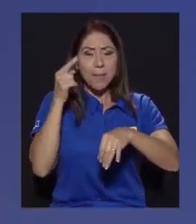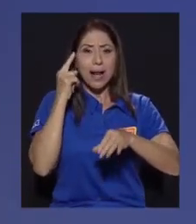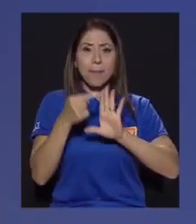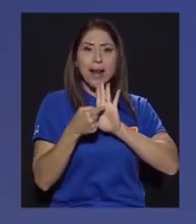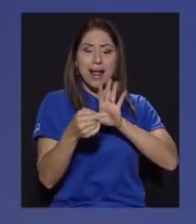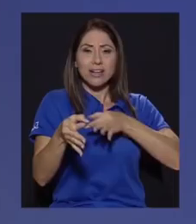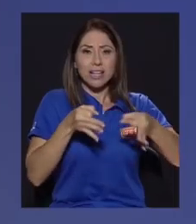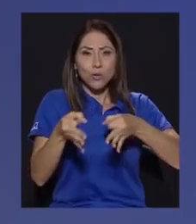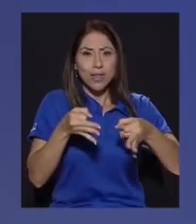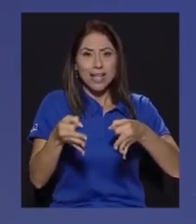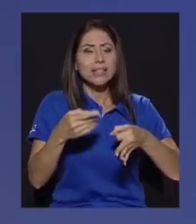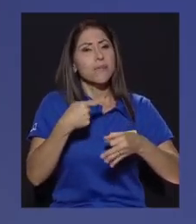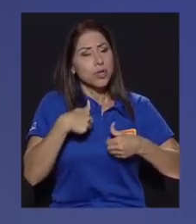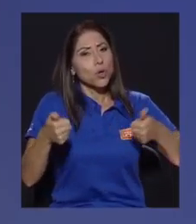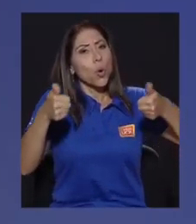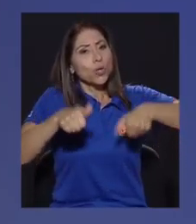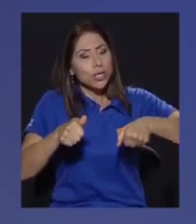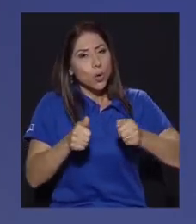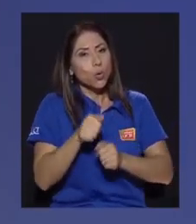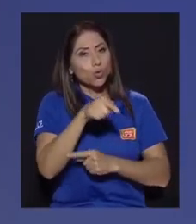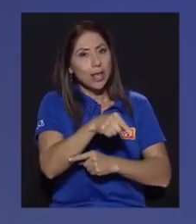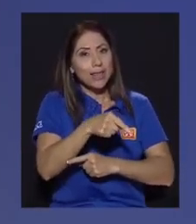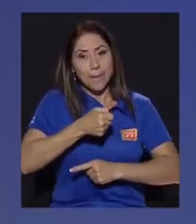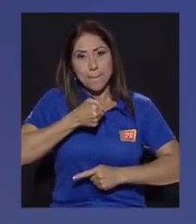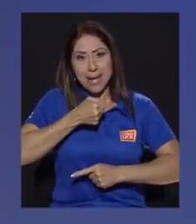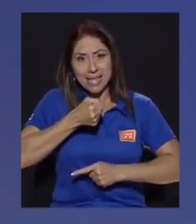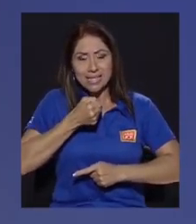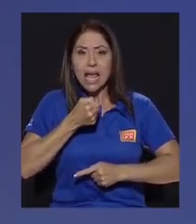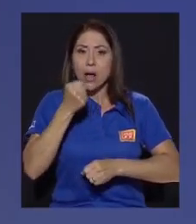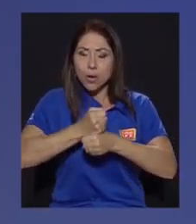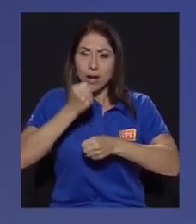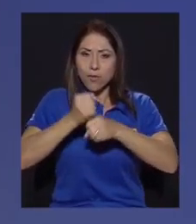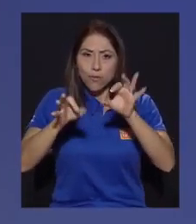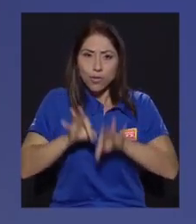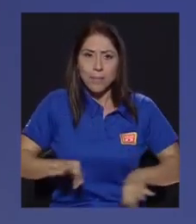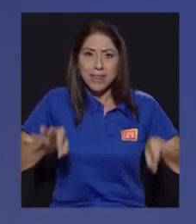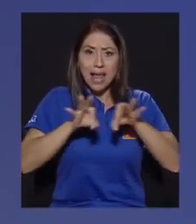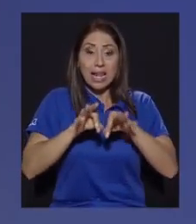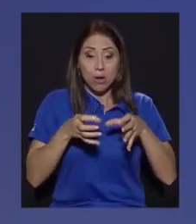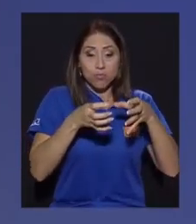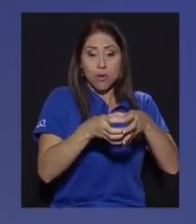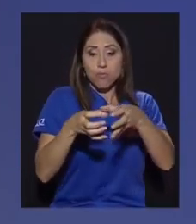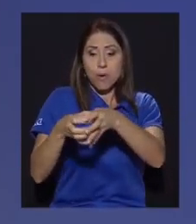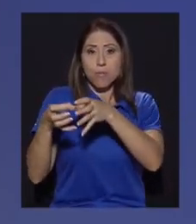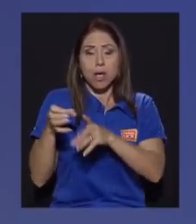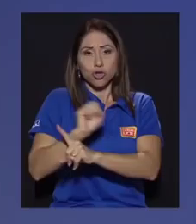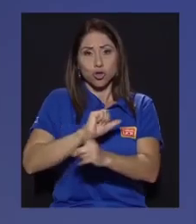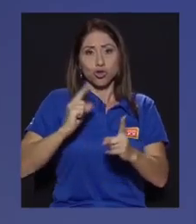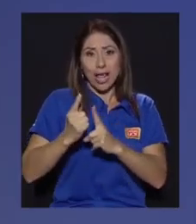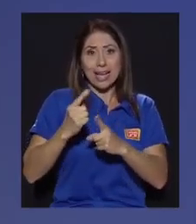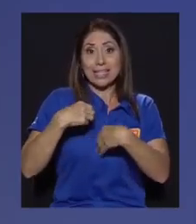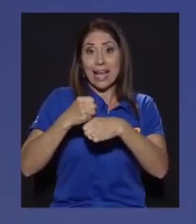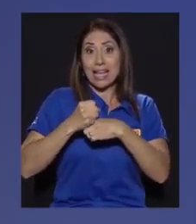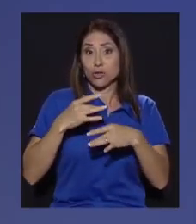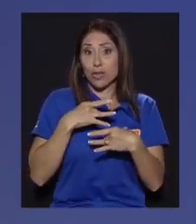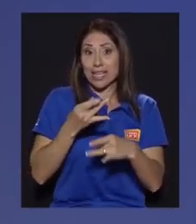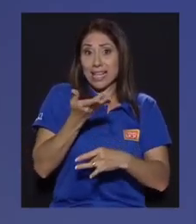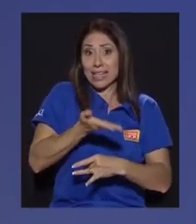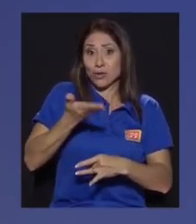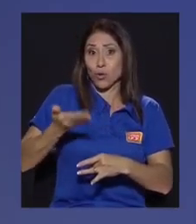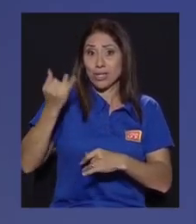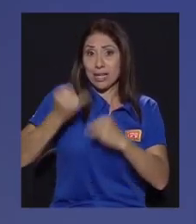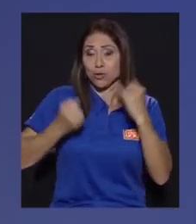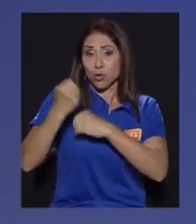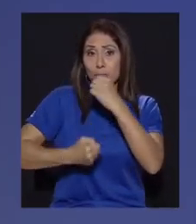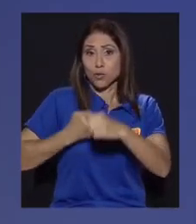coincido con usted que la prensa tiene una labor fundamental en esto y los movimientos sociales que en los últimos años han hecho cosas muy interesantes por una costa rica